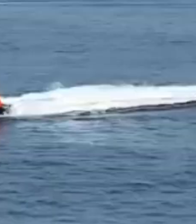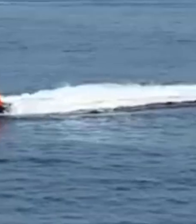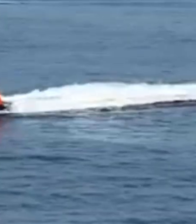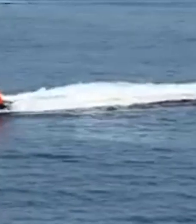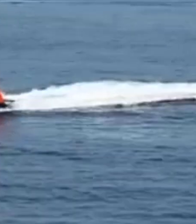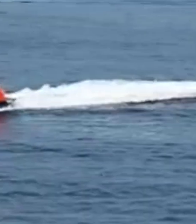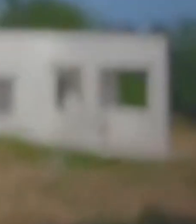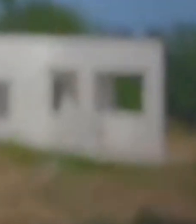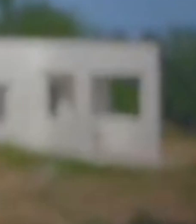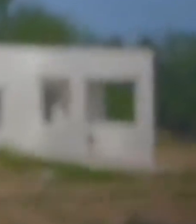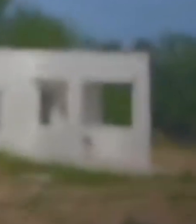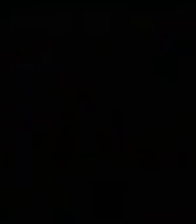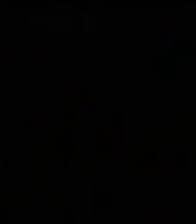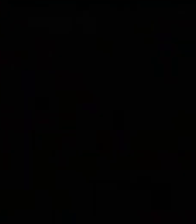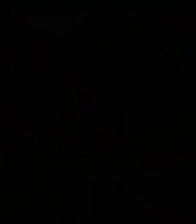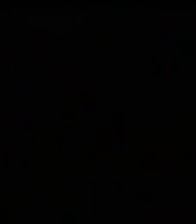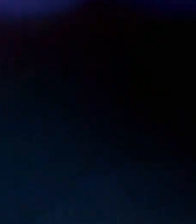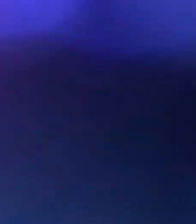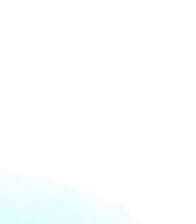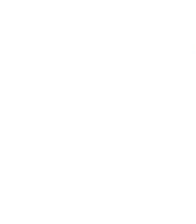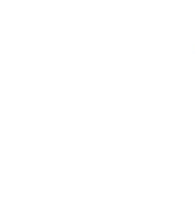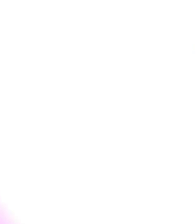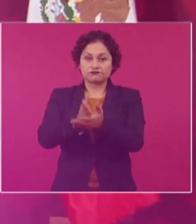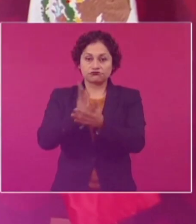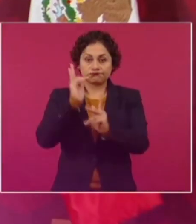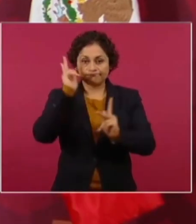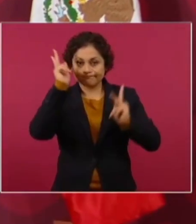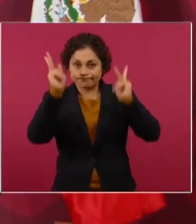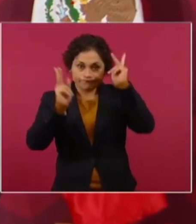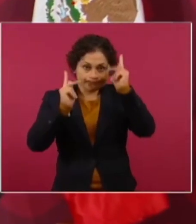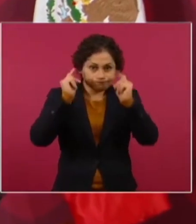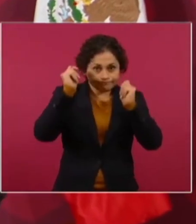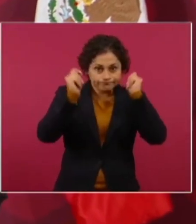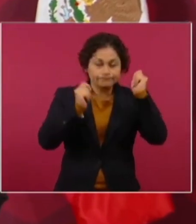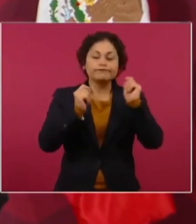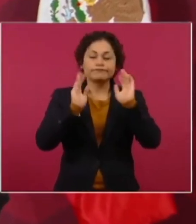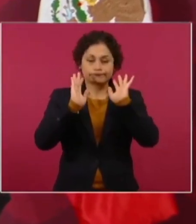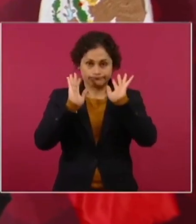la naturaleza y recrear la historia. Se